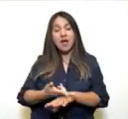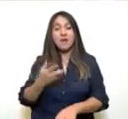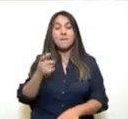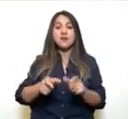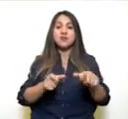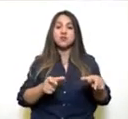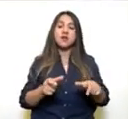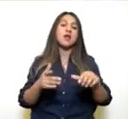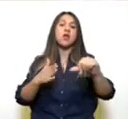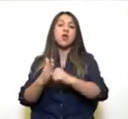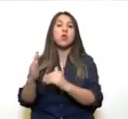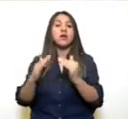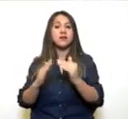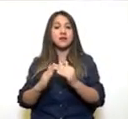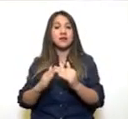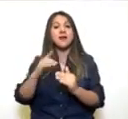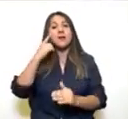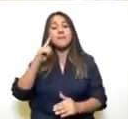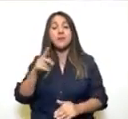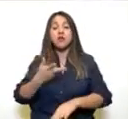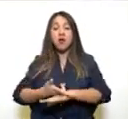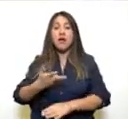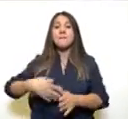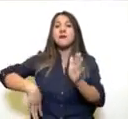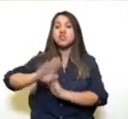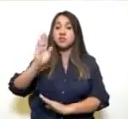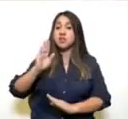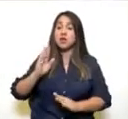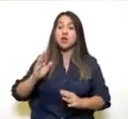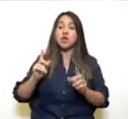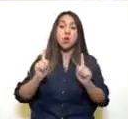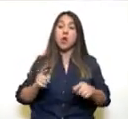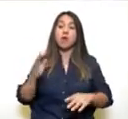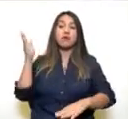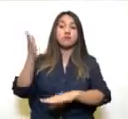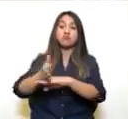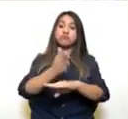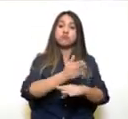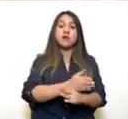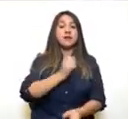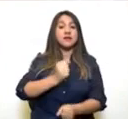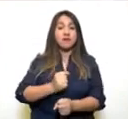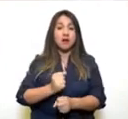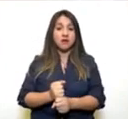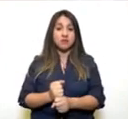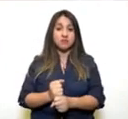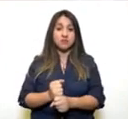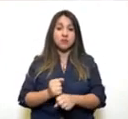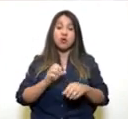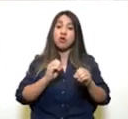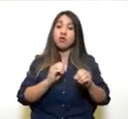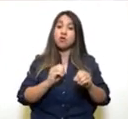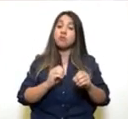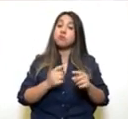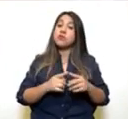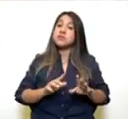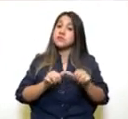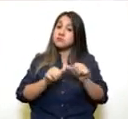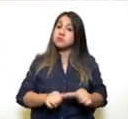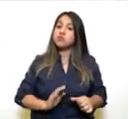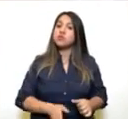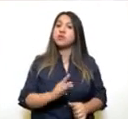pero va a tener la mayoría que salir a trabajar si es que permanece en su trabajo